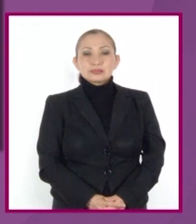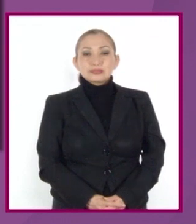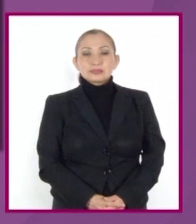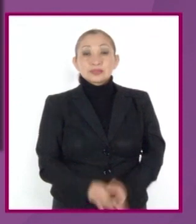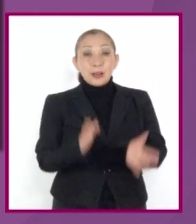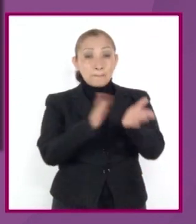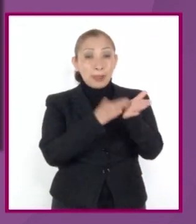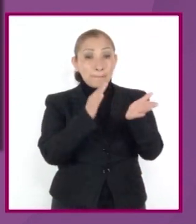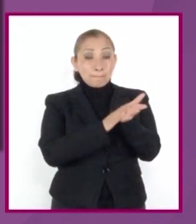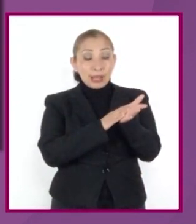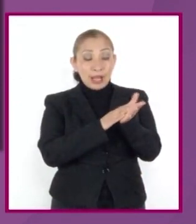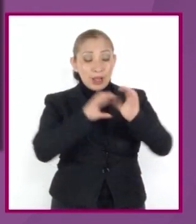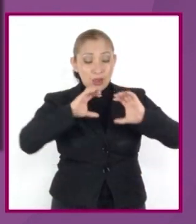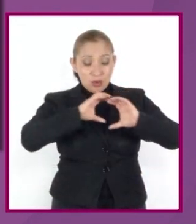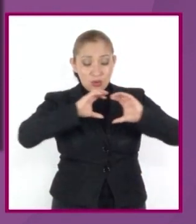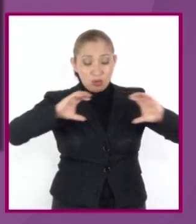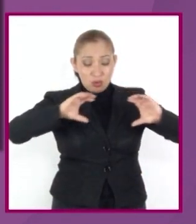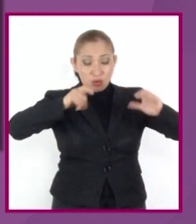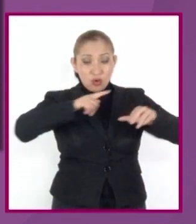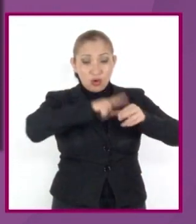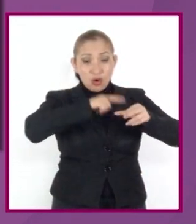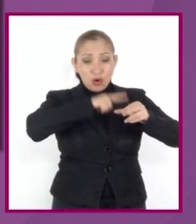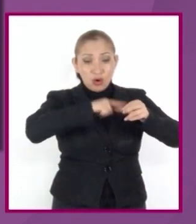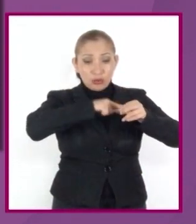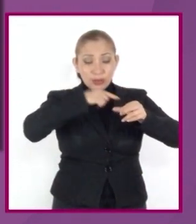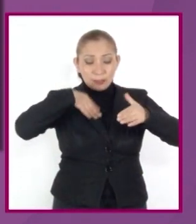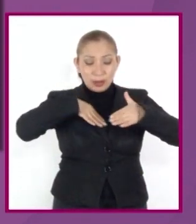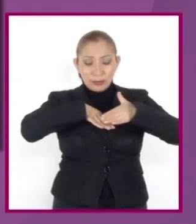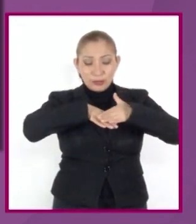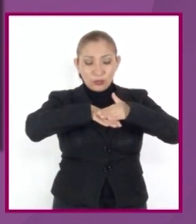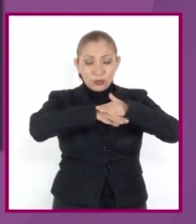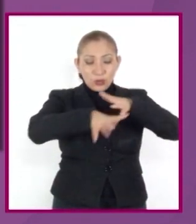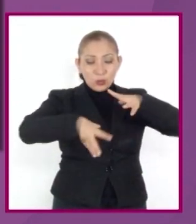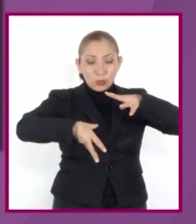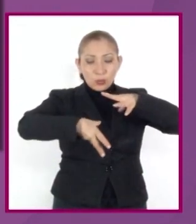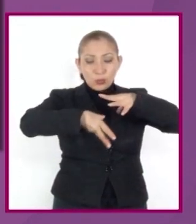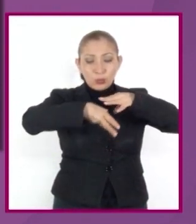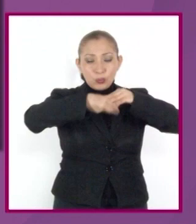El papel con el tóner luego pasa a través del dispositivo de fusión